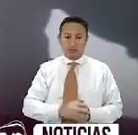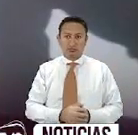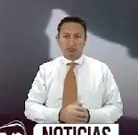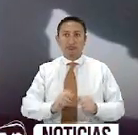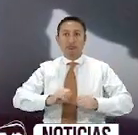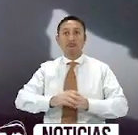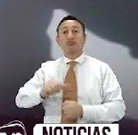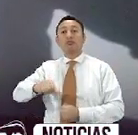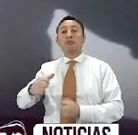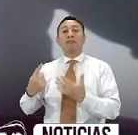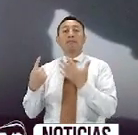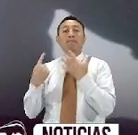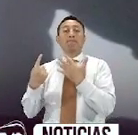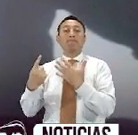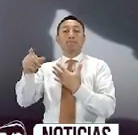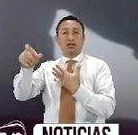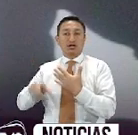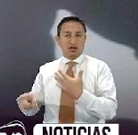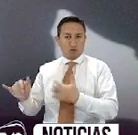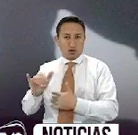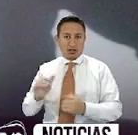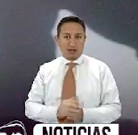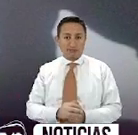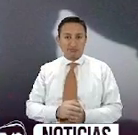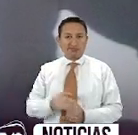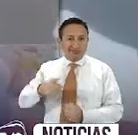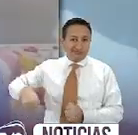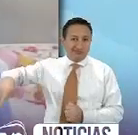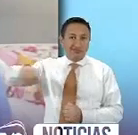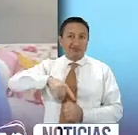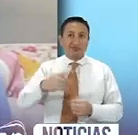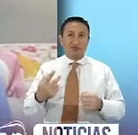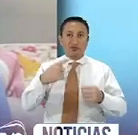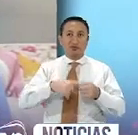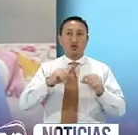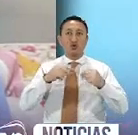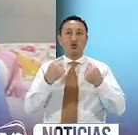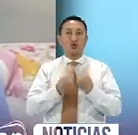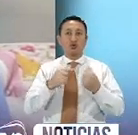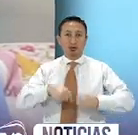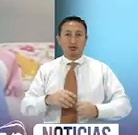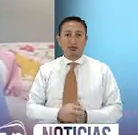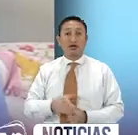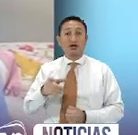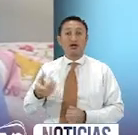sobre otras 6 personas civiles más, quienes al parecer fueron involucradas por presuntamente ser los